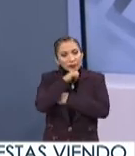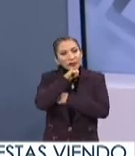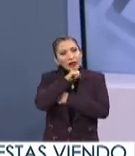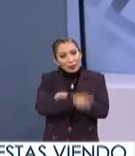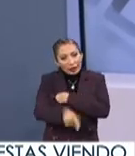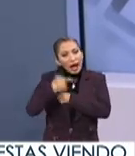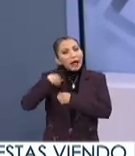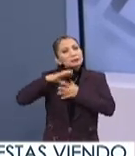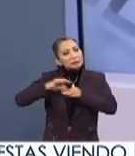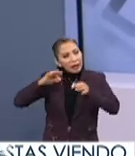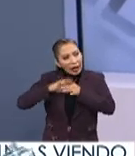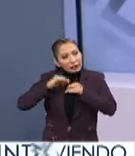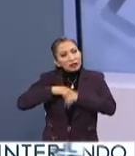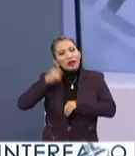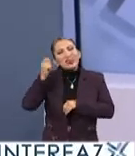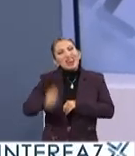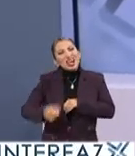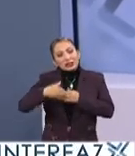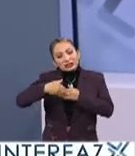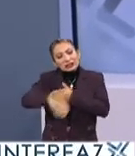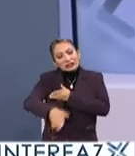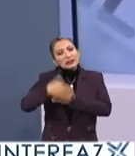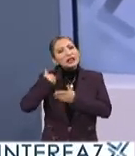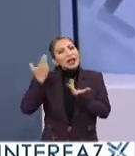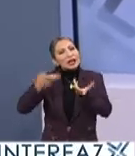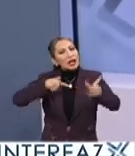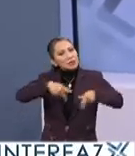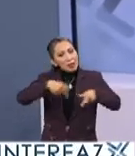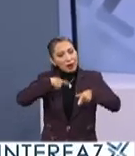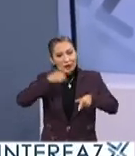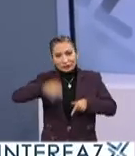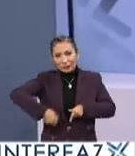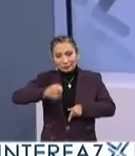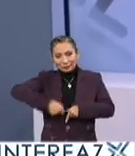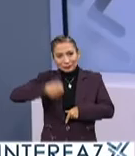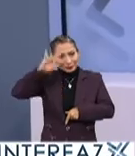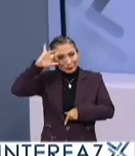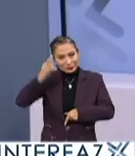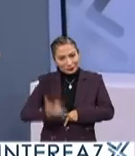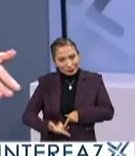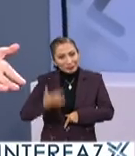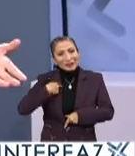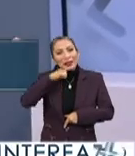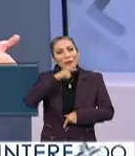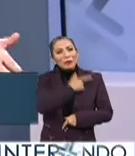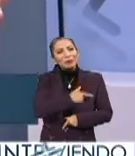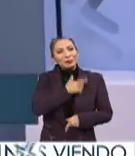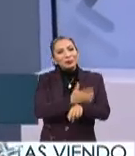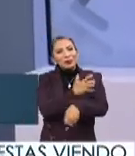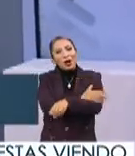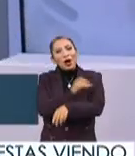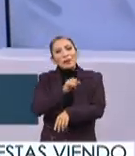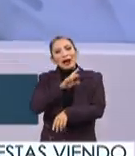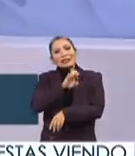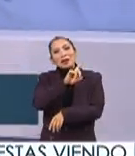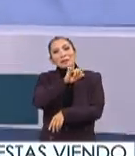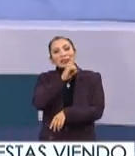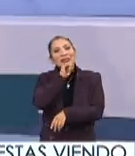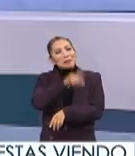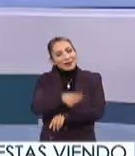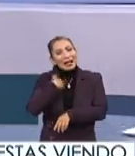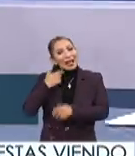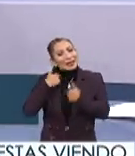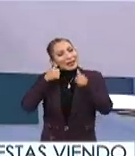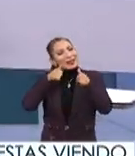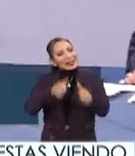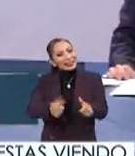estaremos comentando lo que se vaya dando un poco en el partido. Saludamos con mucho gusto a Griselda Yebra y saludo con mucho gusto a mi compañero Omar Cepeda, quien también está